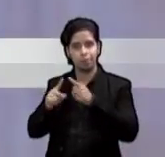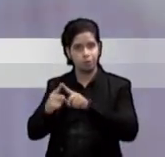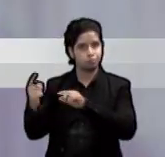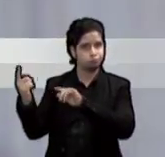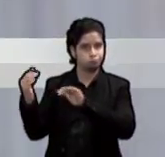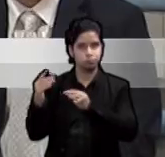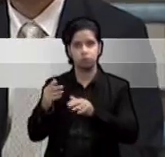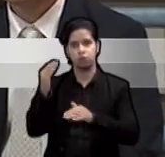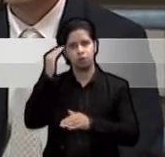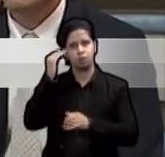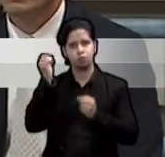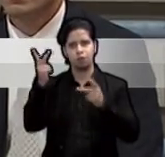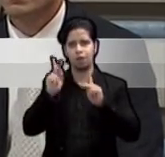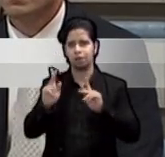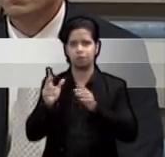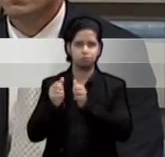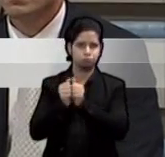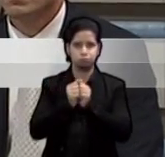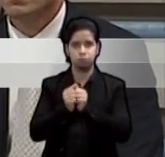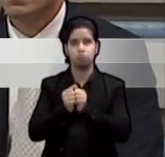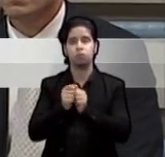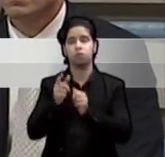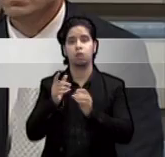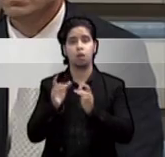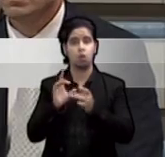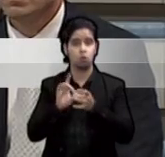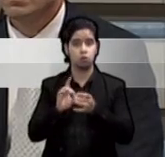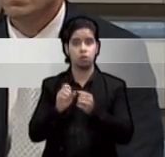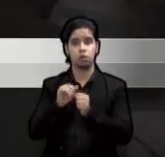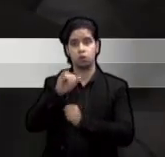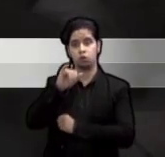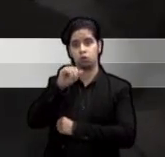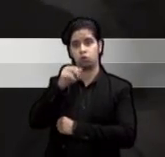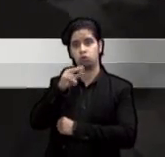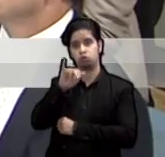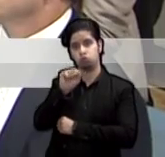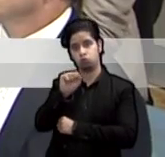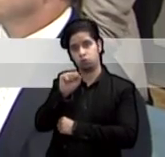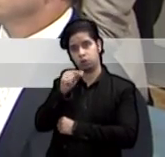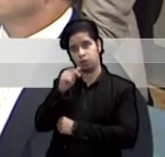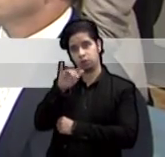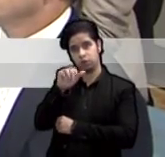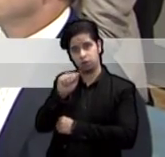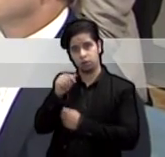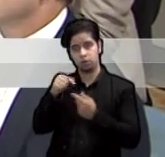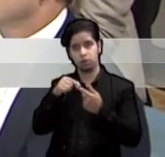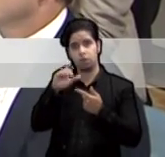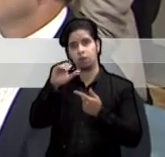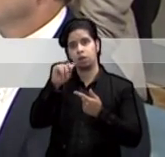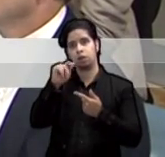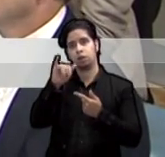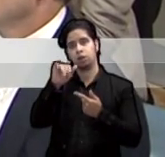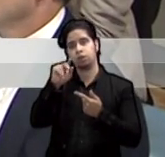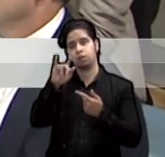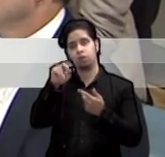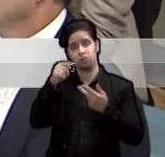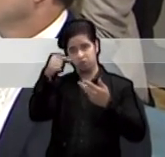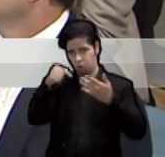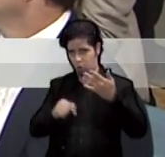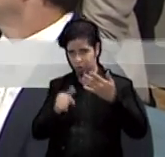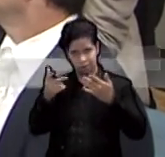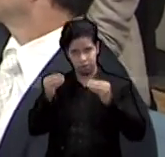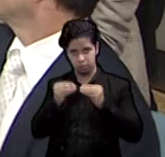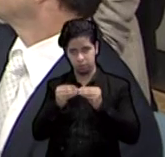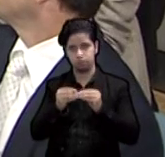que nosotros nos vamos a juntar. A ellos se une Chu García, Raúl Álzaga, Roberto Arias, Gaby Acevedo y Saritza Alvarado, entre